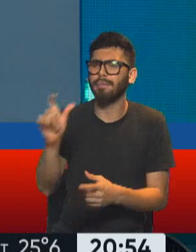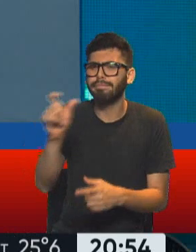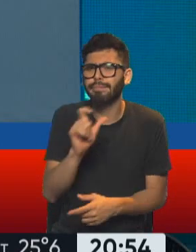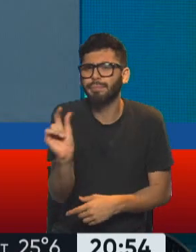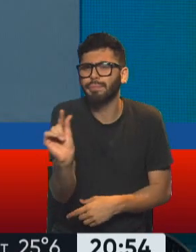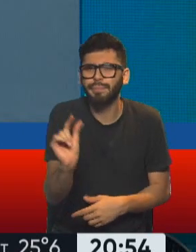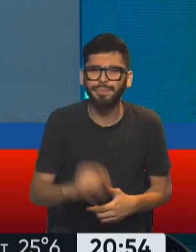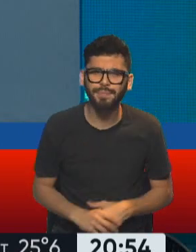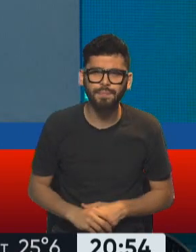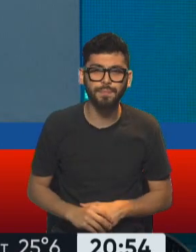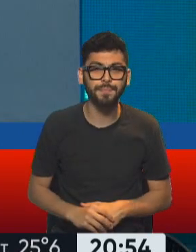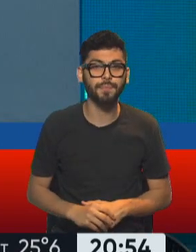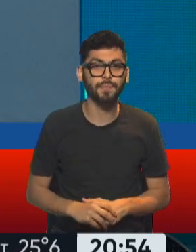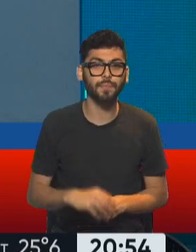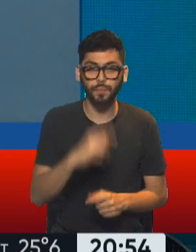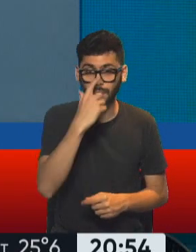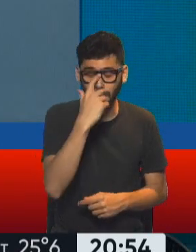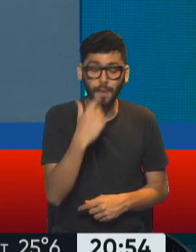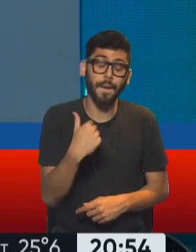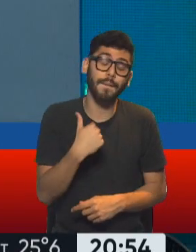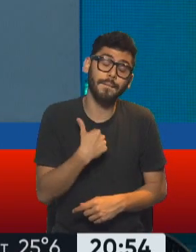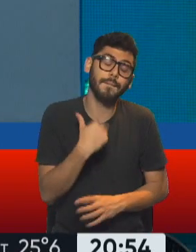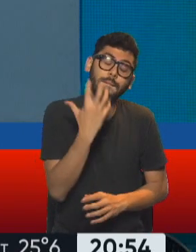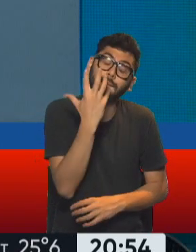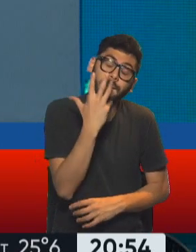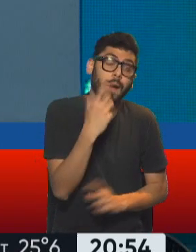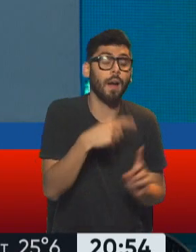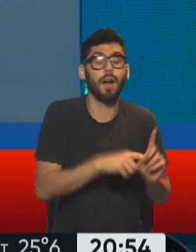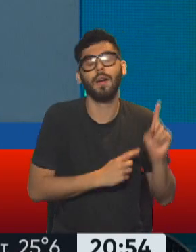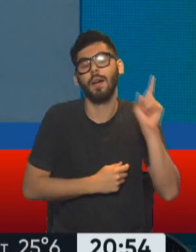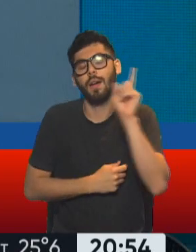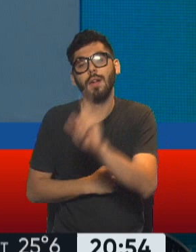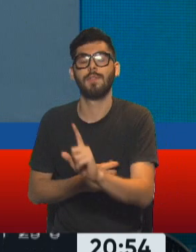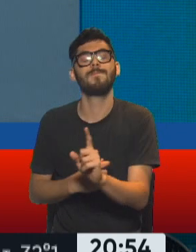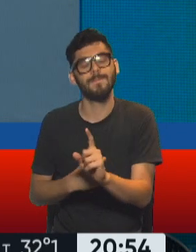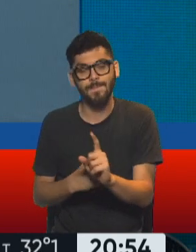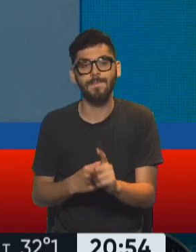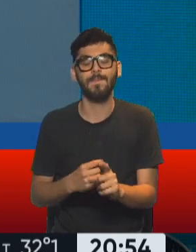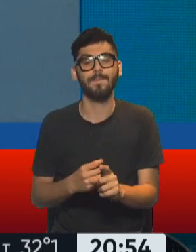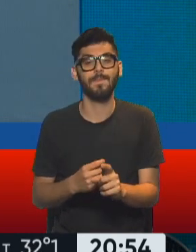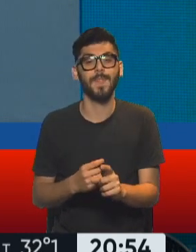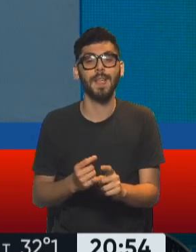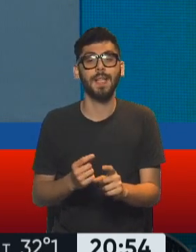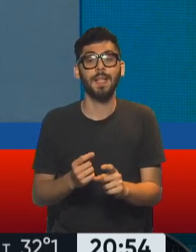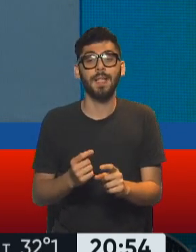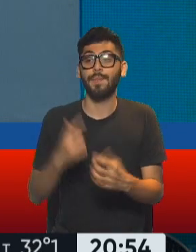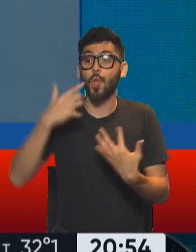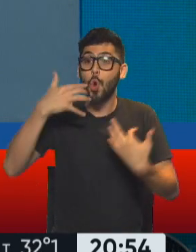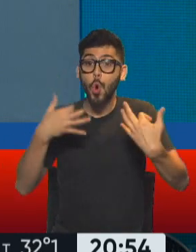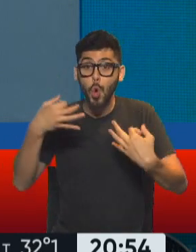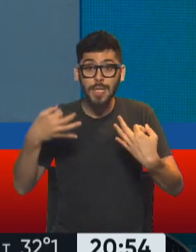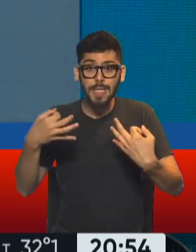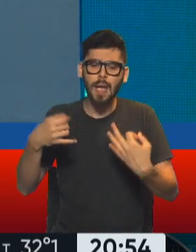ya me hubiese gustado que se presente no digamos o sea él la justicia está